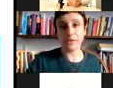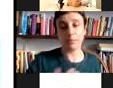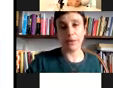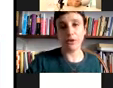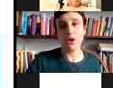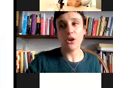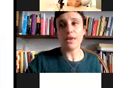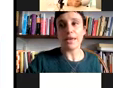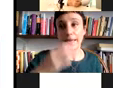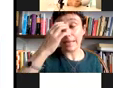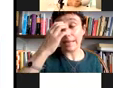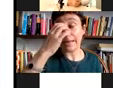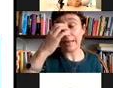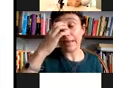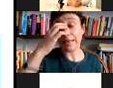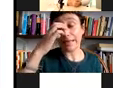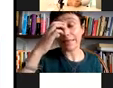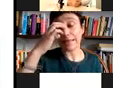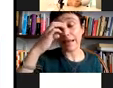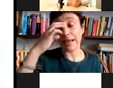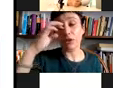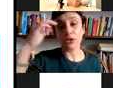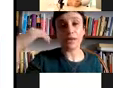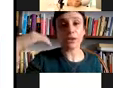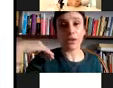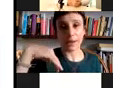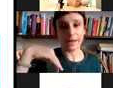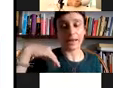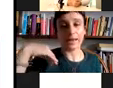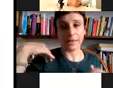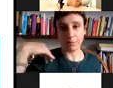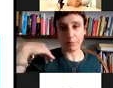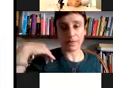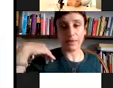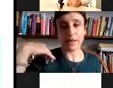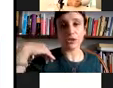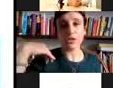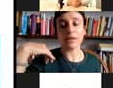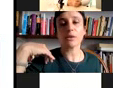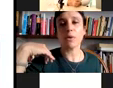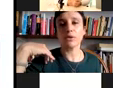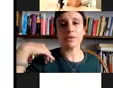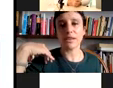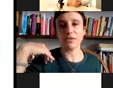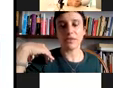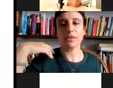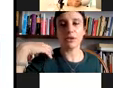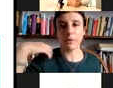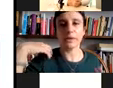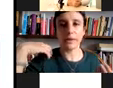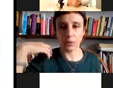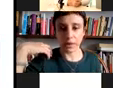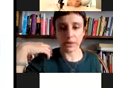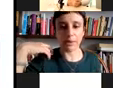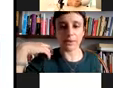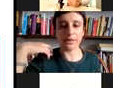déficit, pero en realidad es, al encontrarse con las barreras que presenta la sociedad cuando ese déficit se